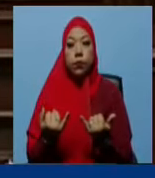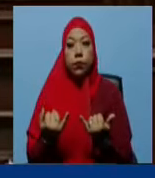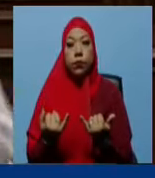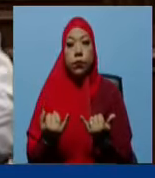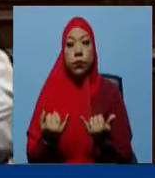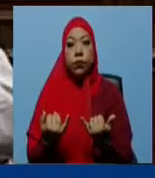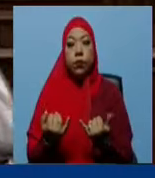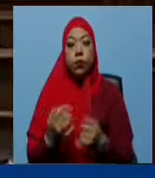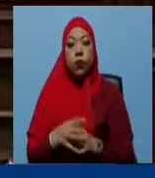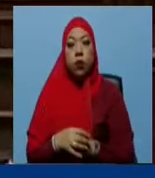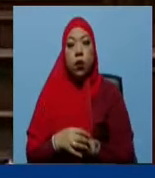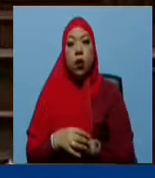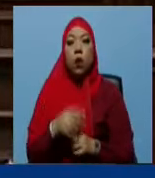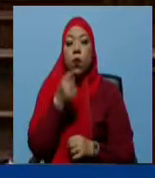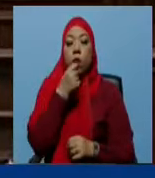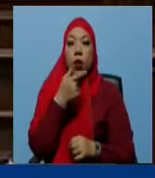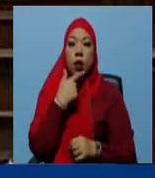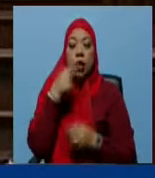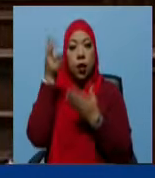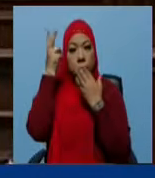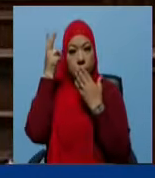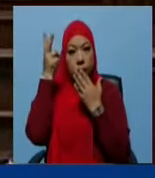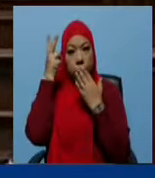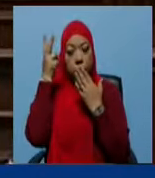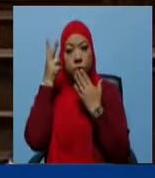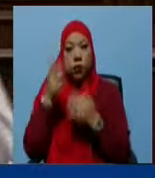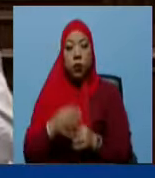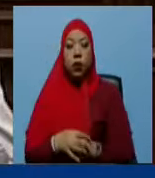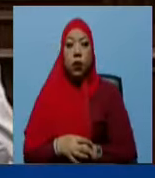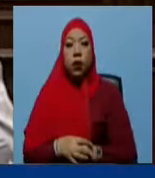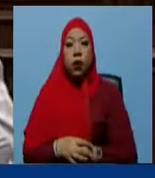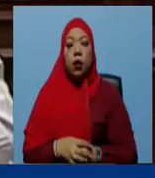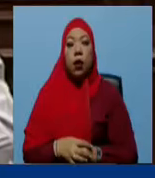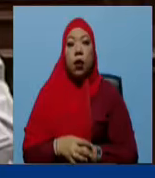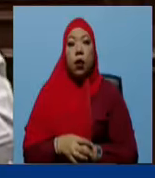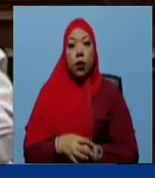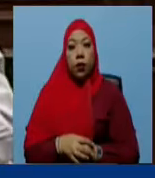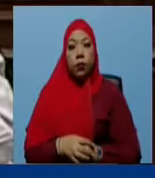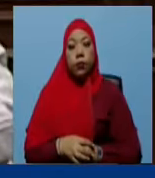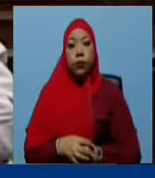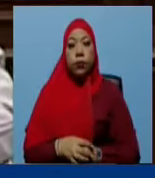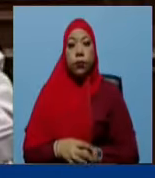hay que ver la grandeza de Guaycaipuro. Y la grandeza